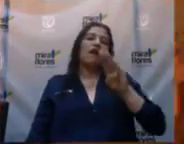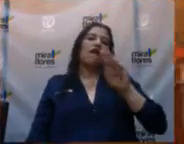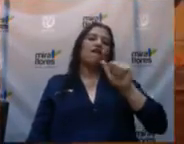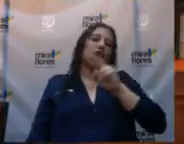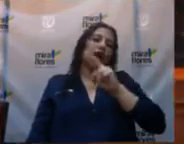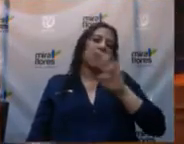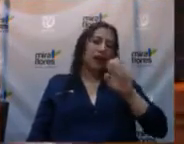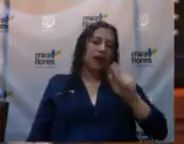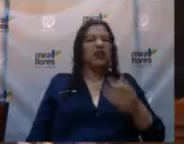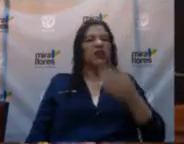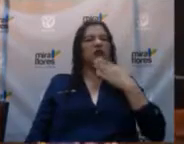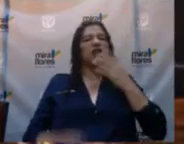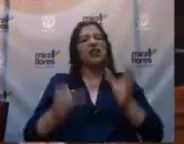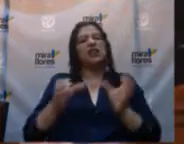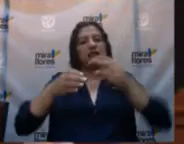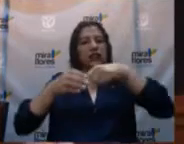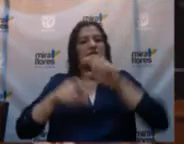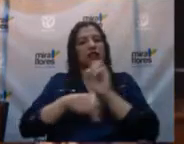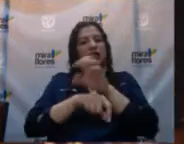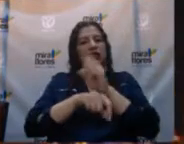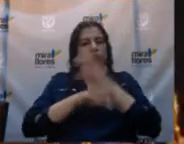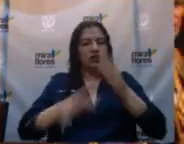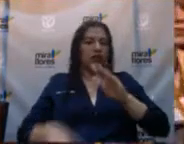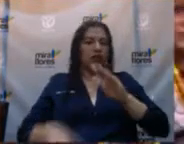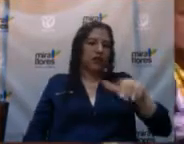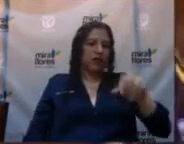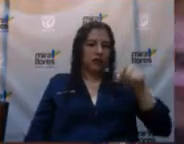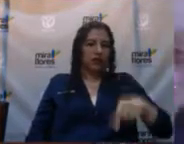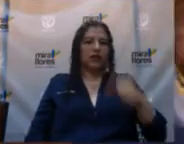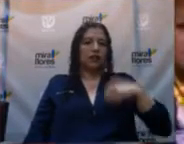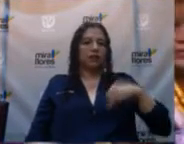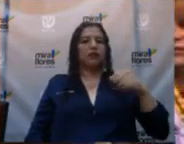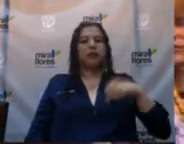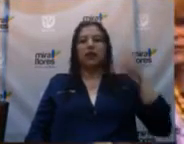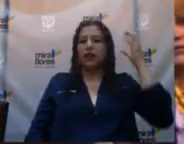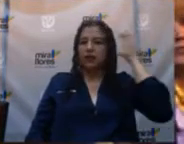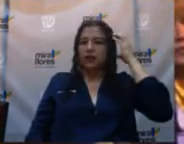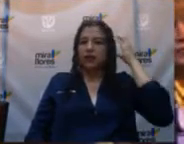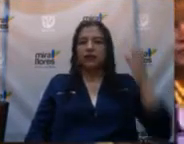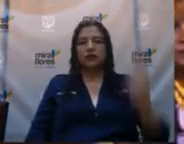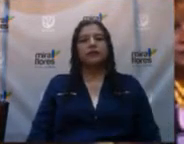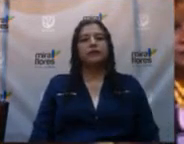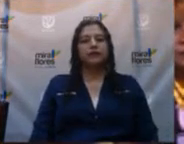integrante del Consejo de Niños de la Municipalidad de Miraflores.